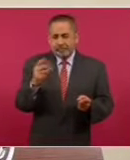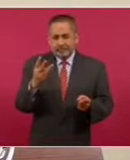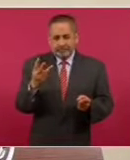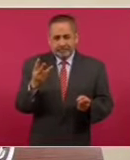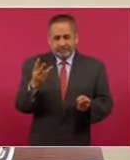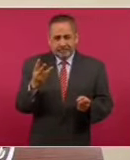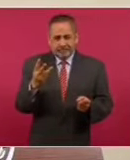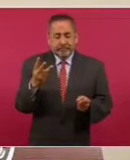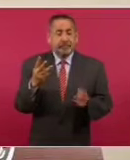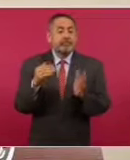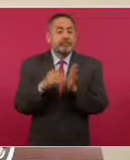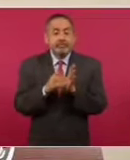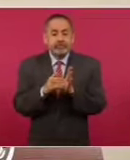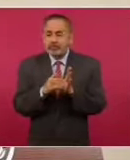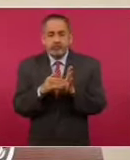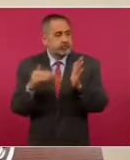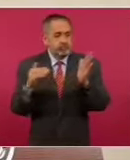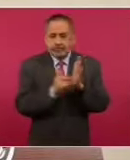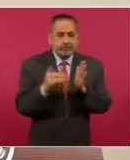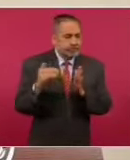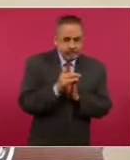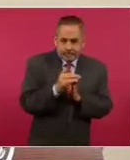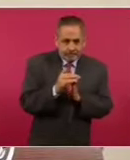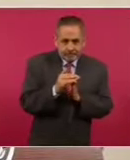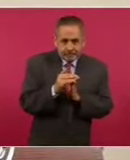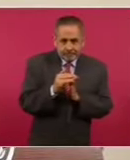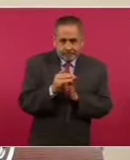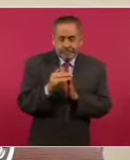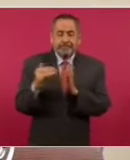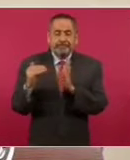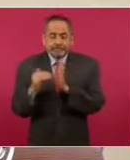423 mil dólares.